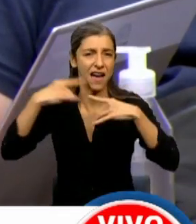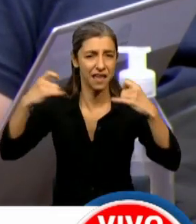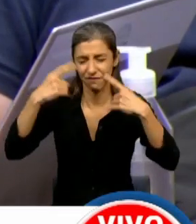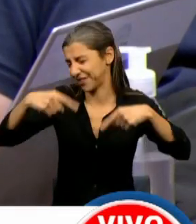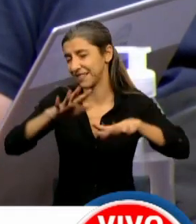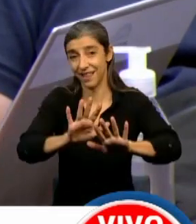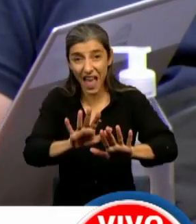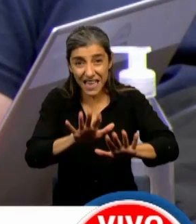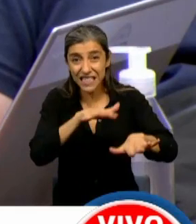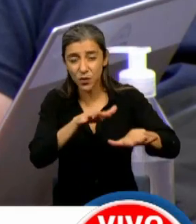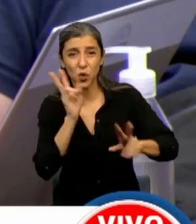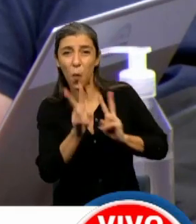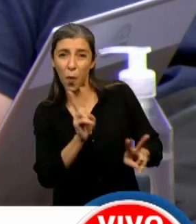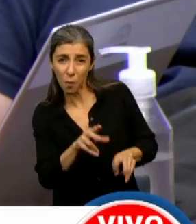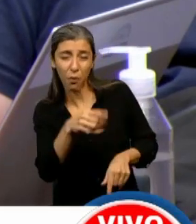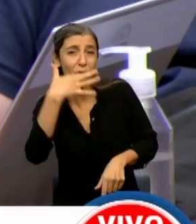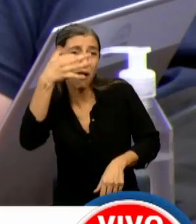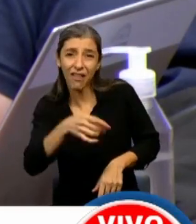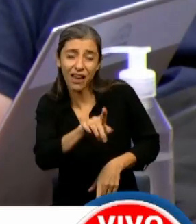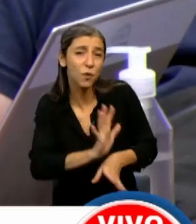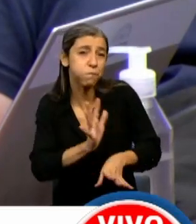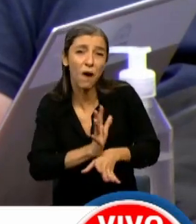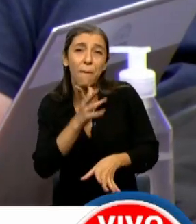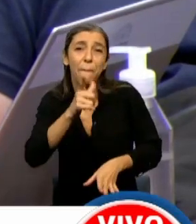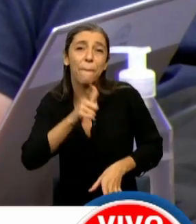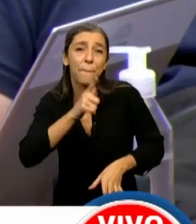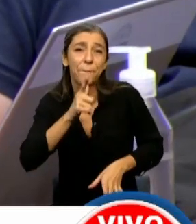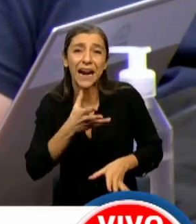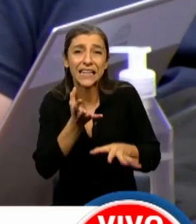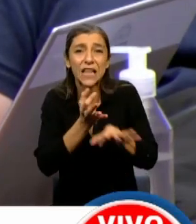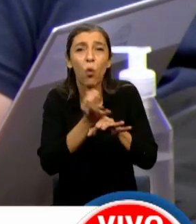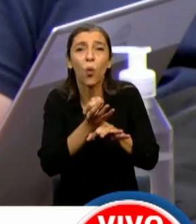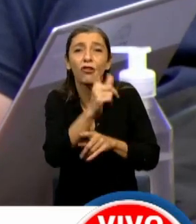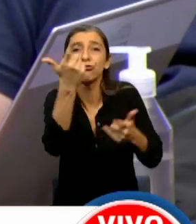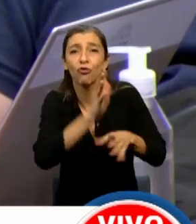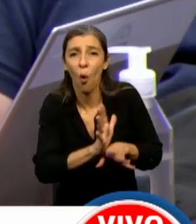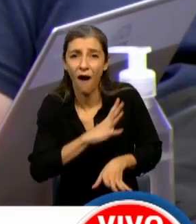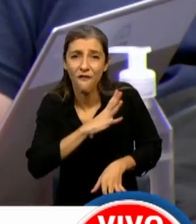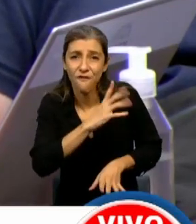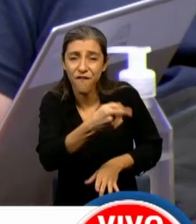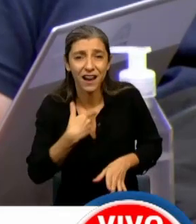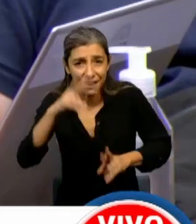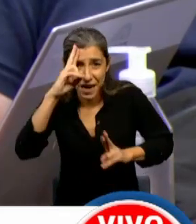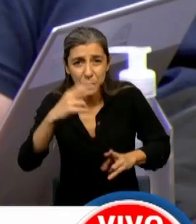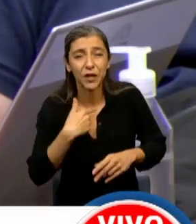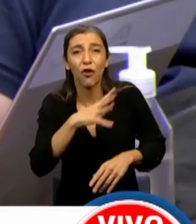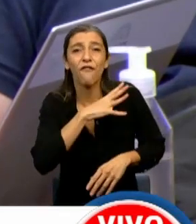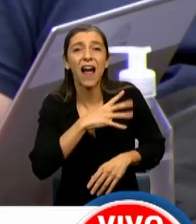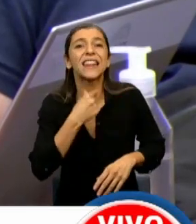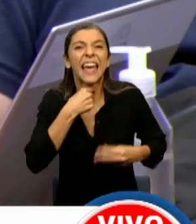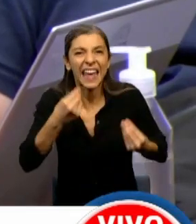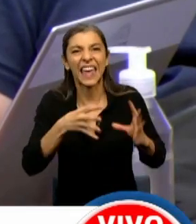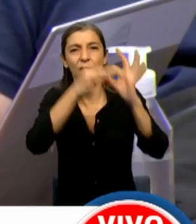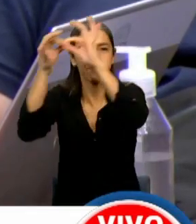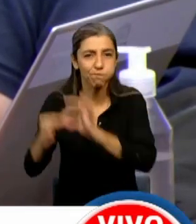creo yo, es una falta absoluta de vocación de trabajar en común para sacar a la Argentina de la crisis en la que